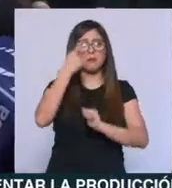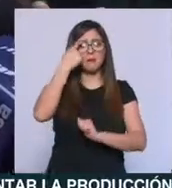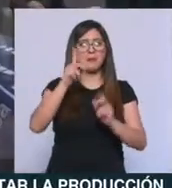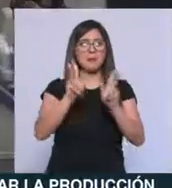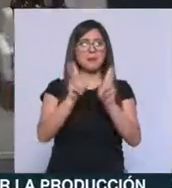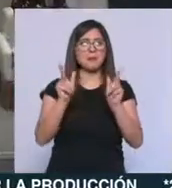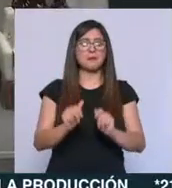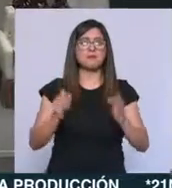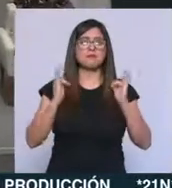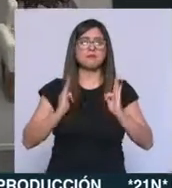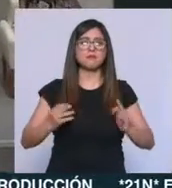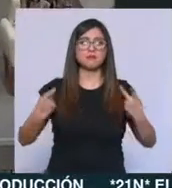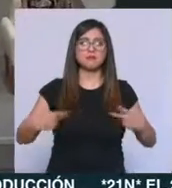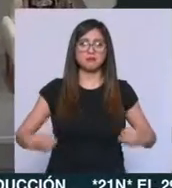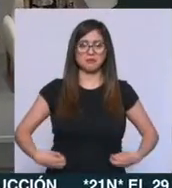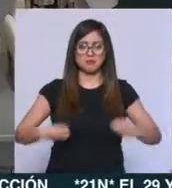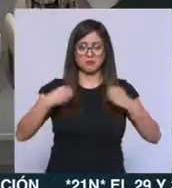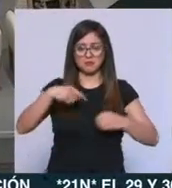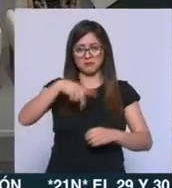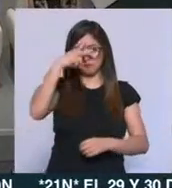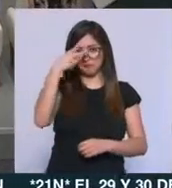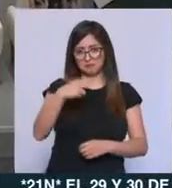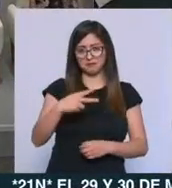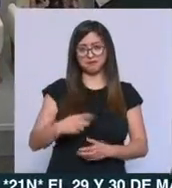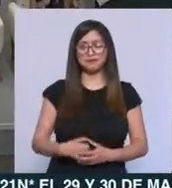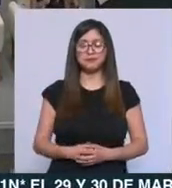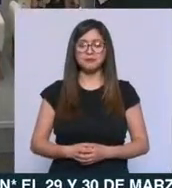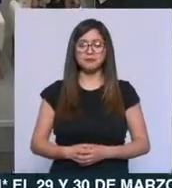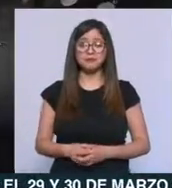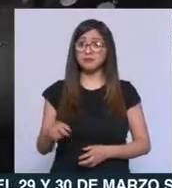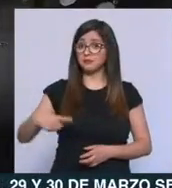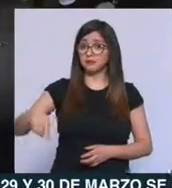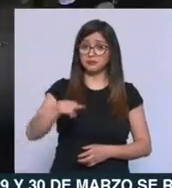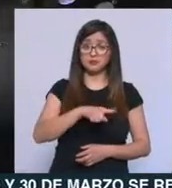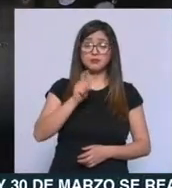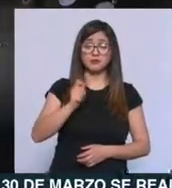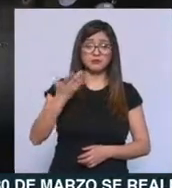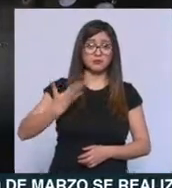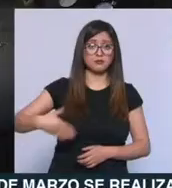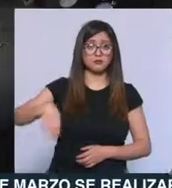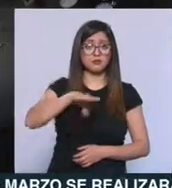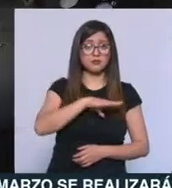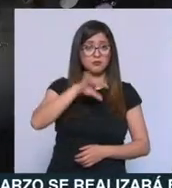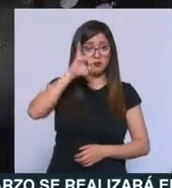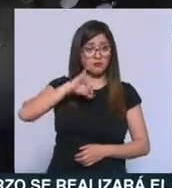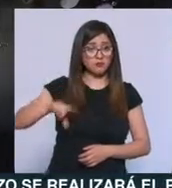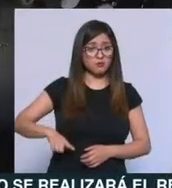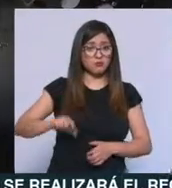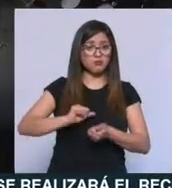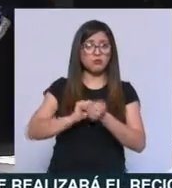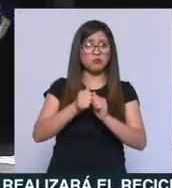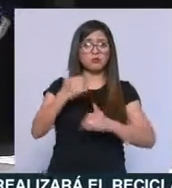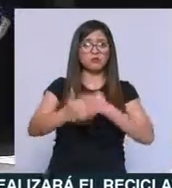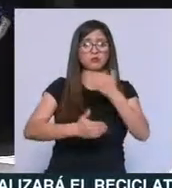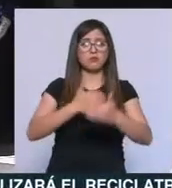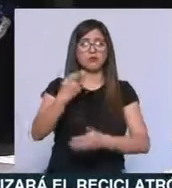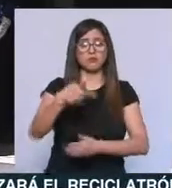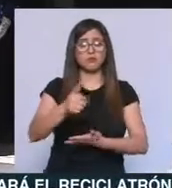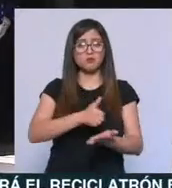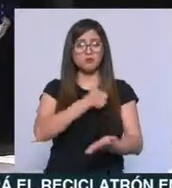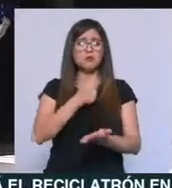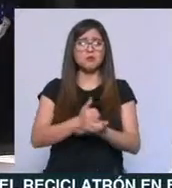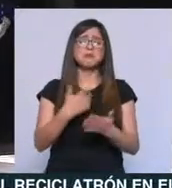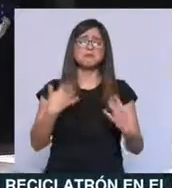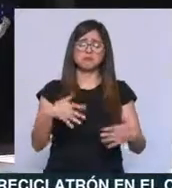tranquilidad. El esfuerzo que ha realizado la mandataria capitalina para recomponer el rumbo de la ciudad se valora y desde